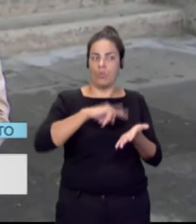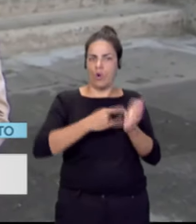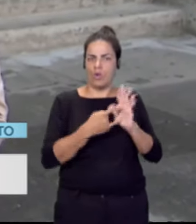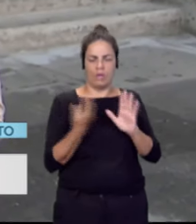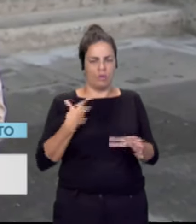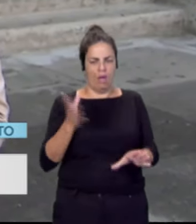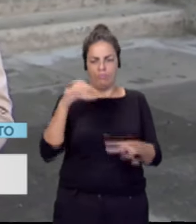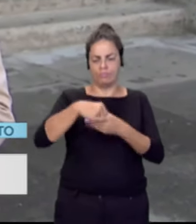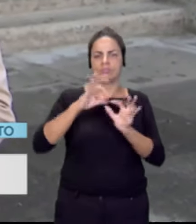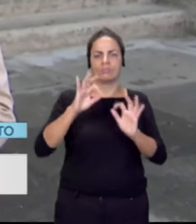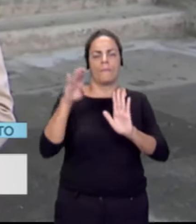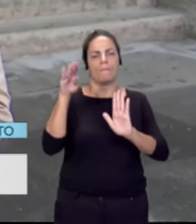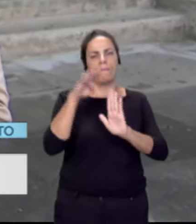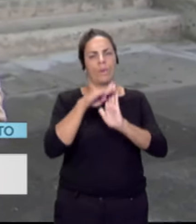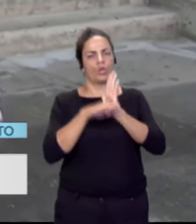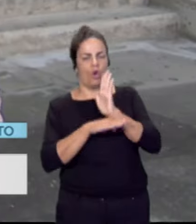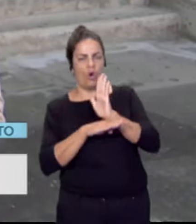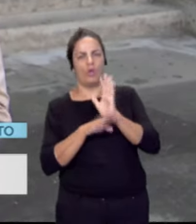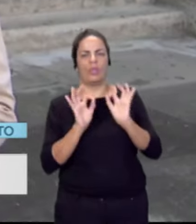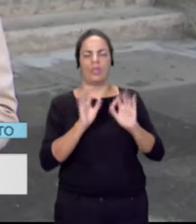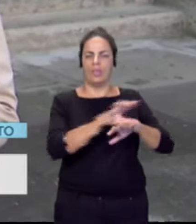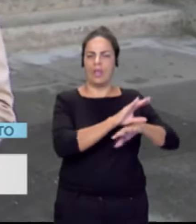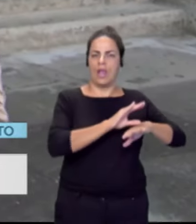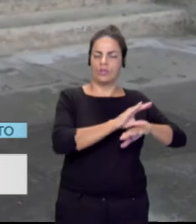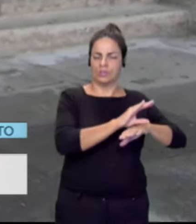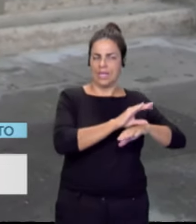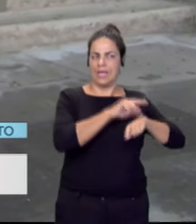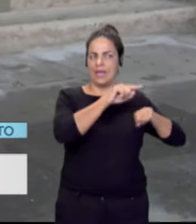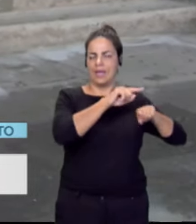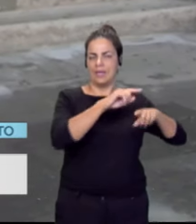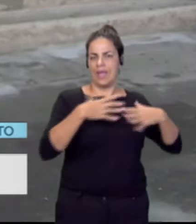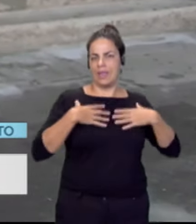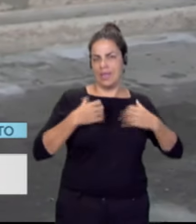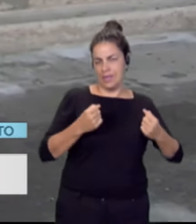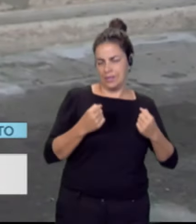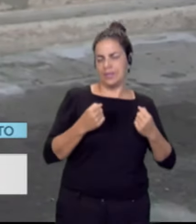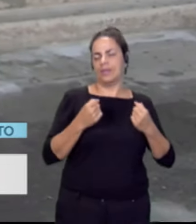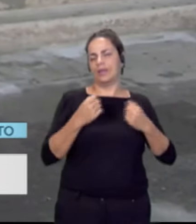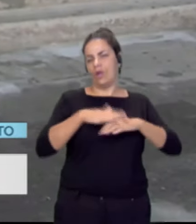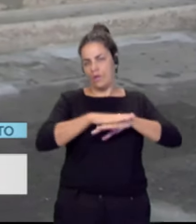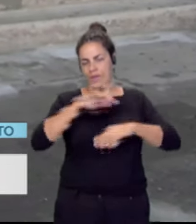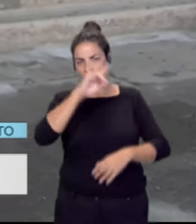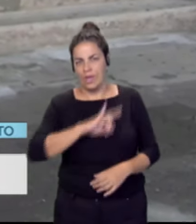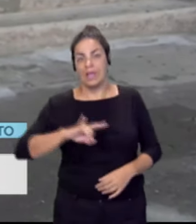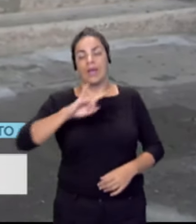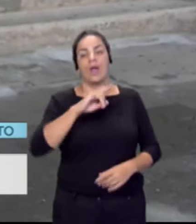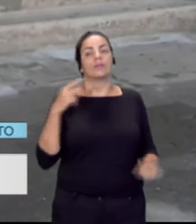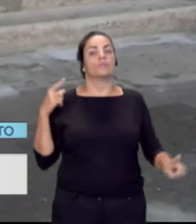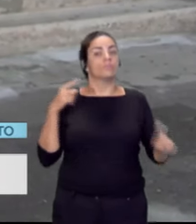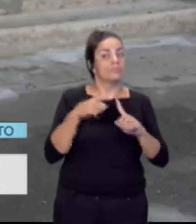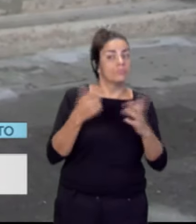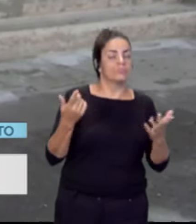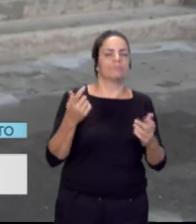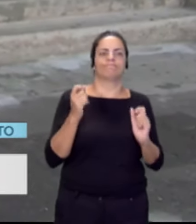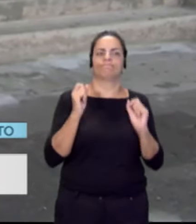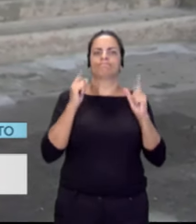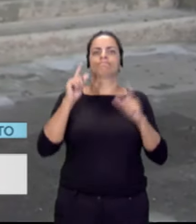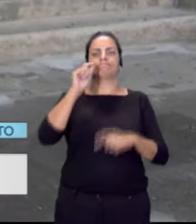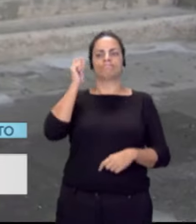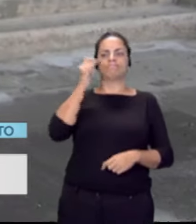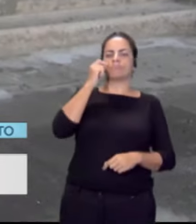ese protocolo de la Consejería de Salud de Sanidad del Gobierno de Canarias para detectar cualquier tipo